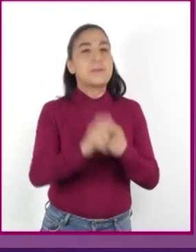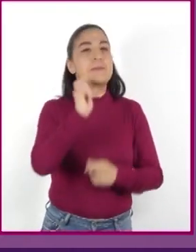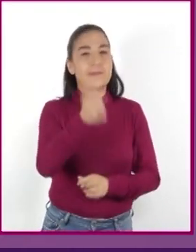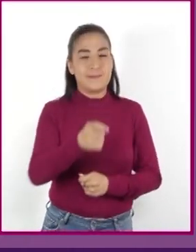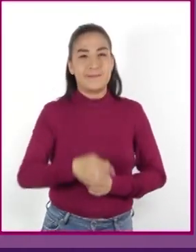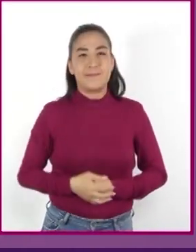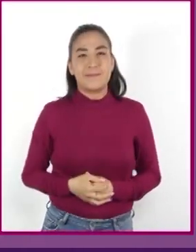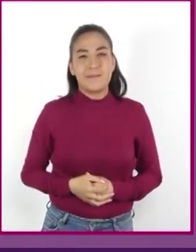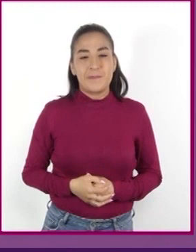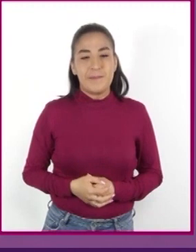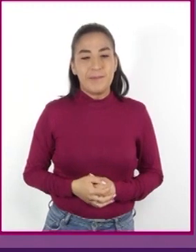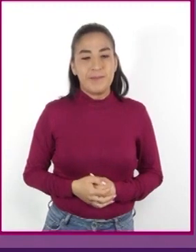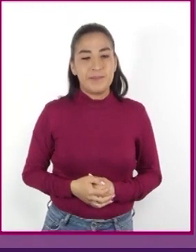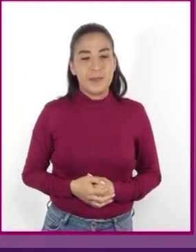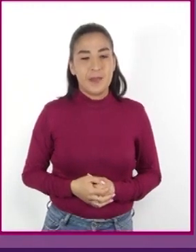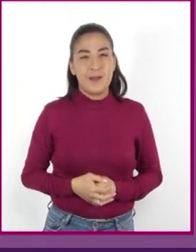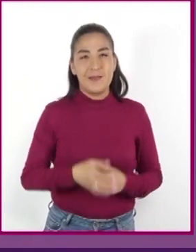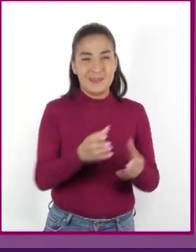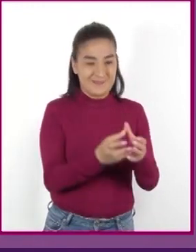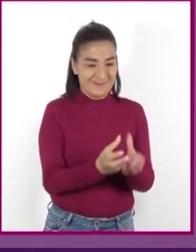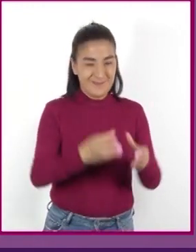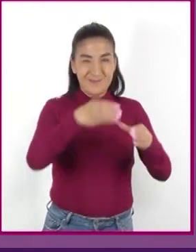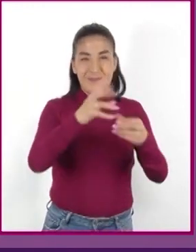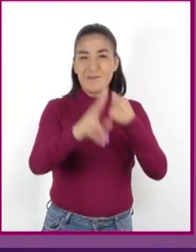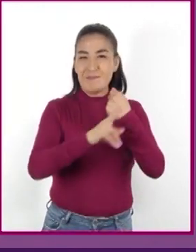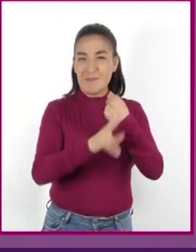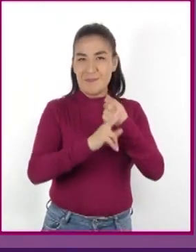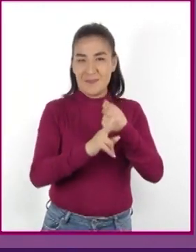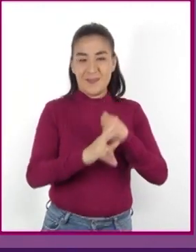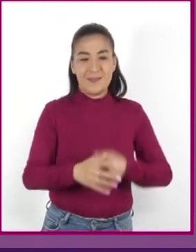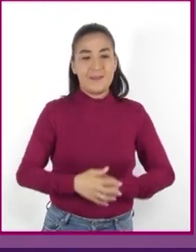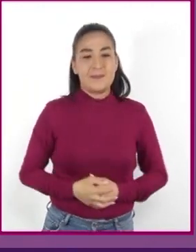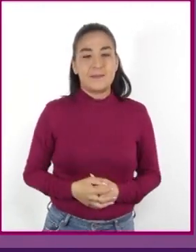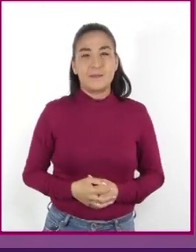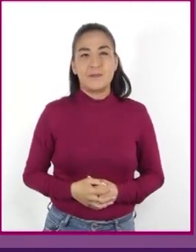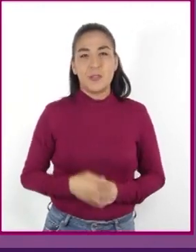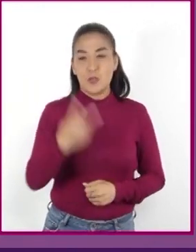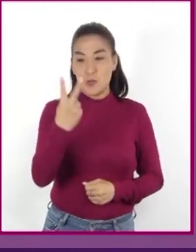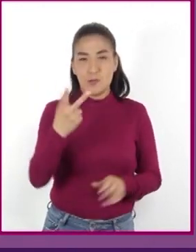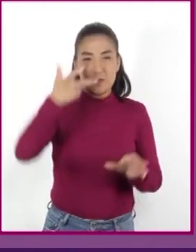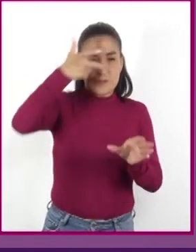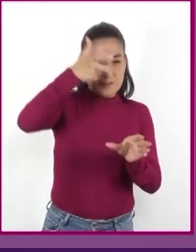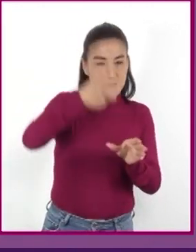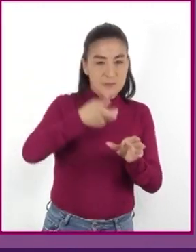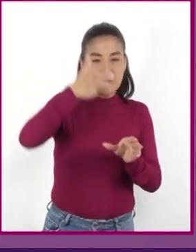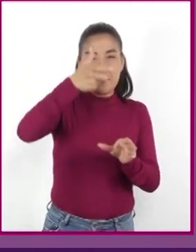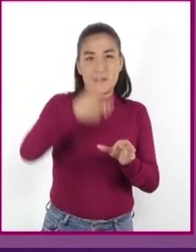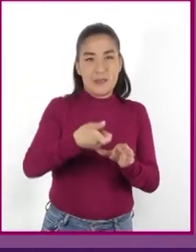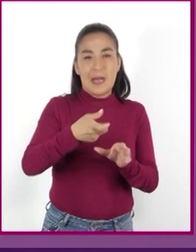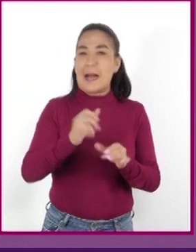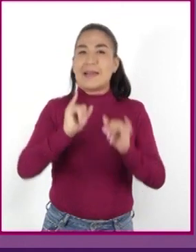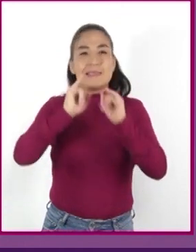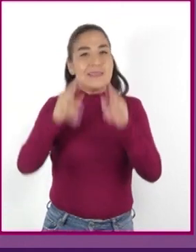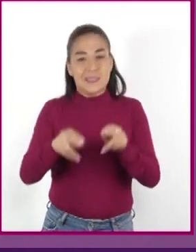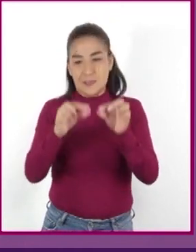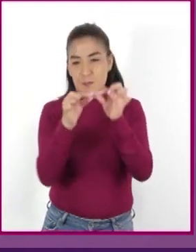es un recipiente de vidrio, 2 jeringas graduadas sin